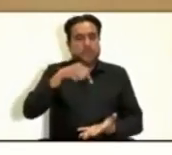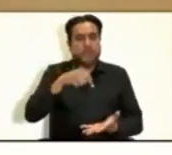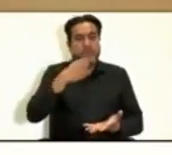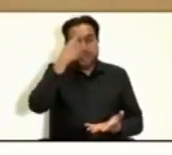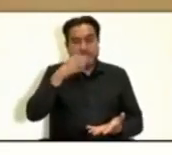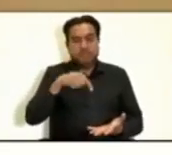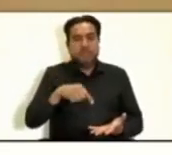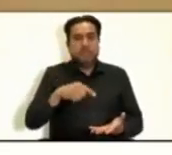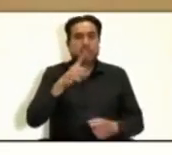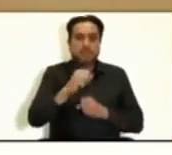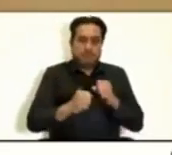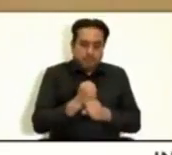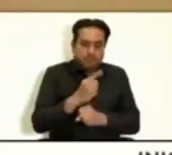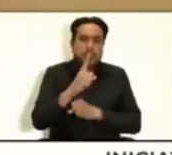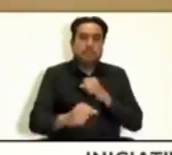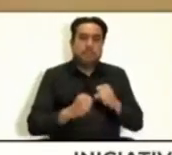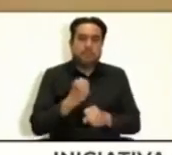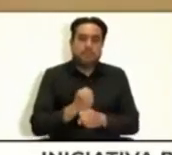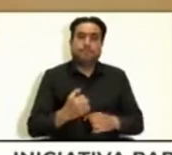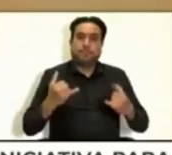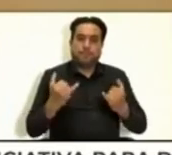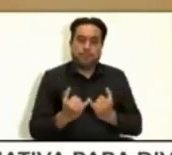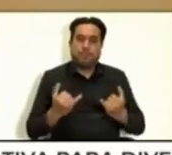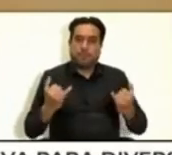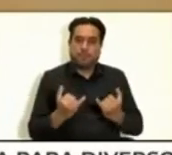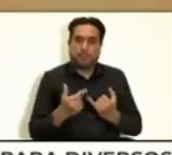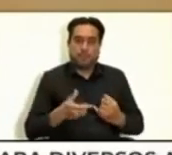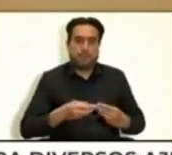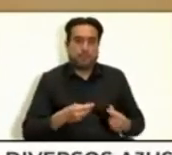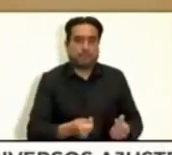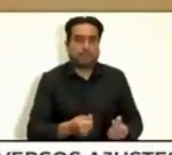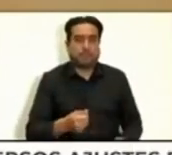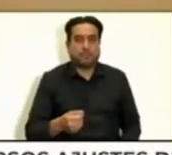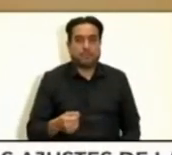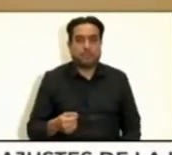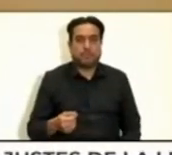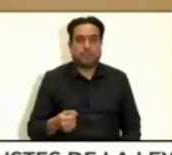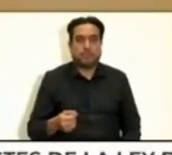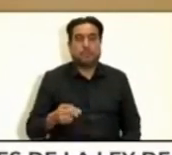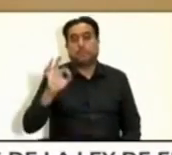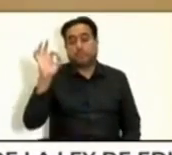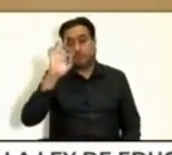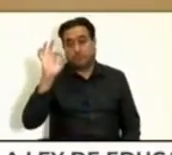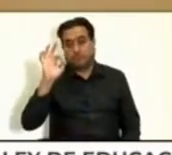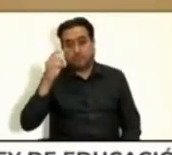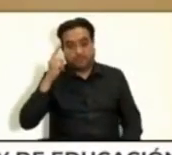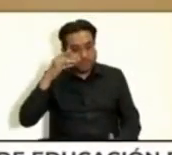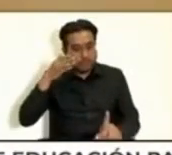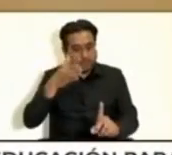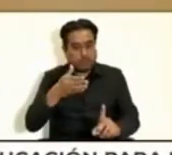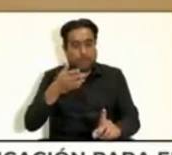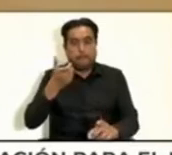se replica año con año y que sin duda nos habla de la posibilidad de reorientar los presupuestos